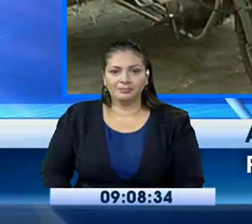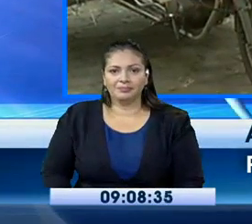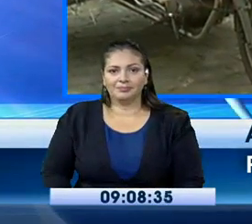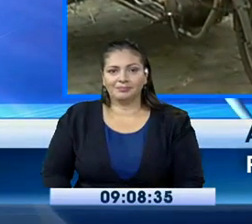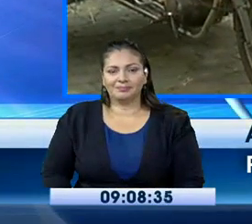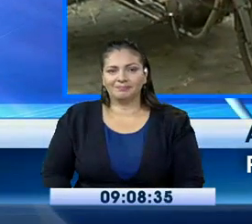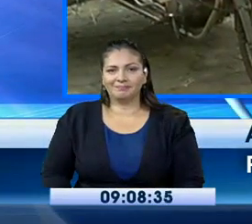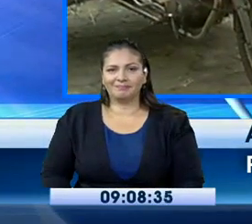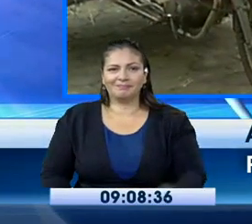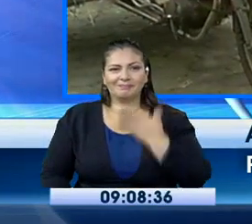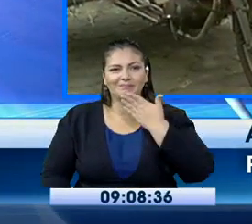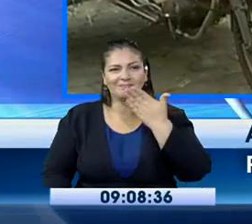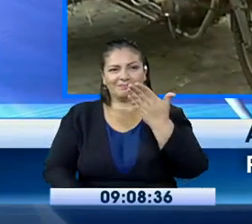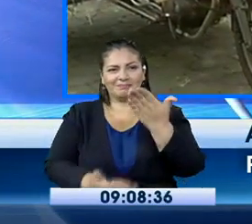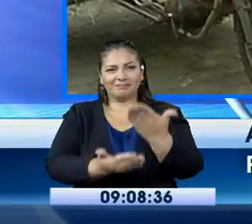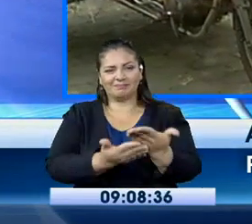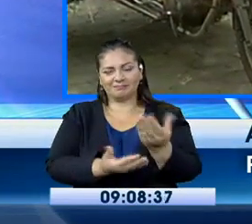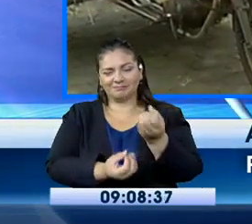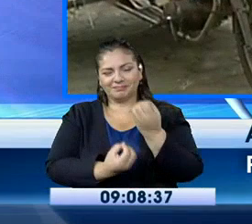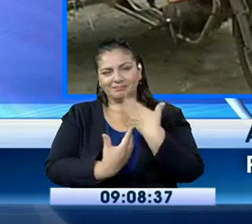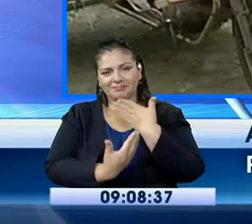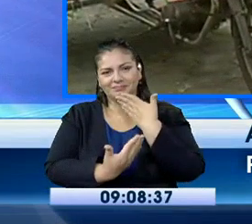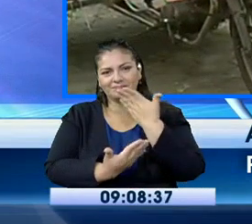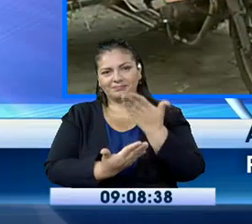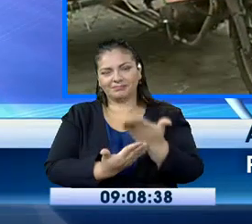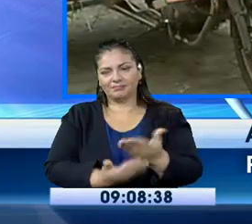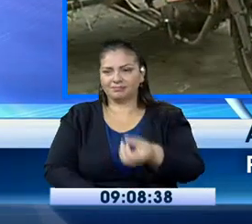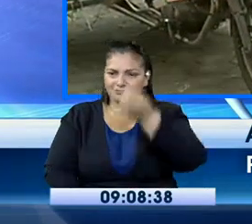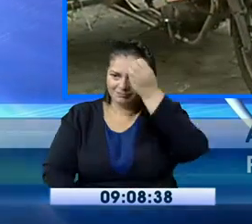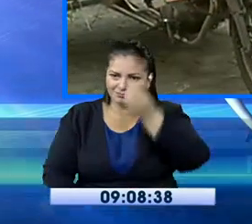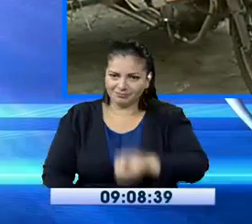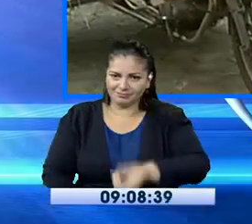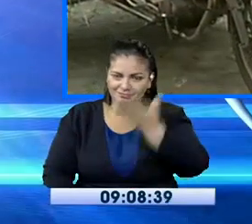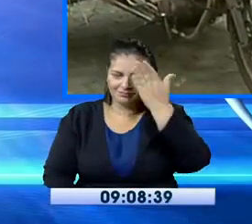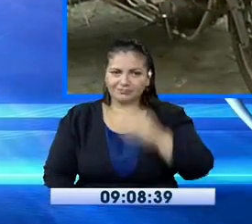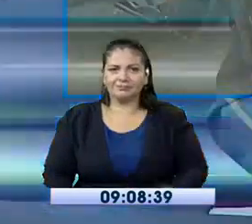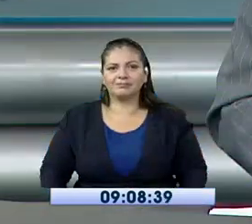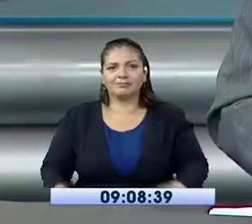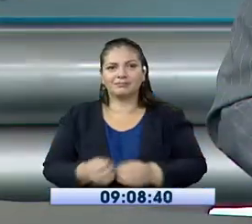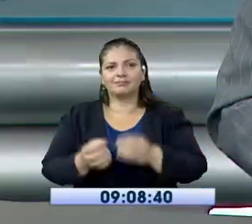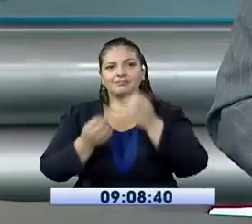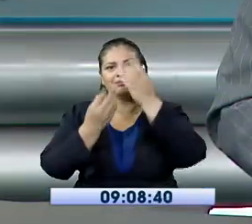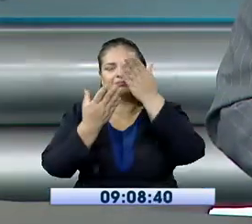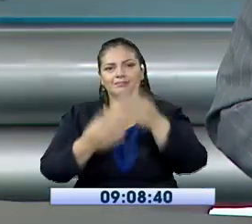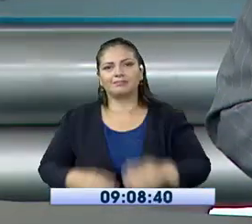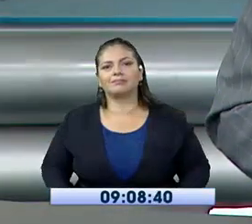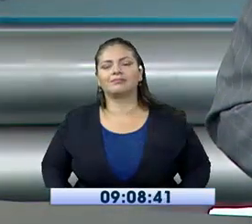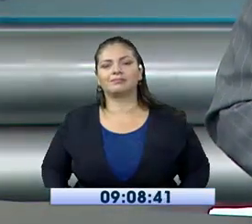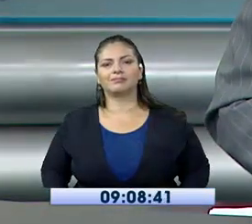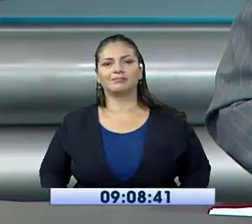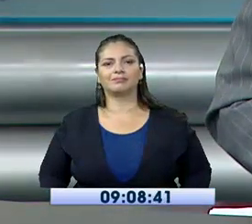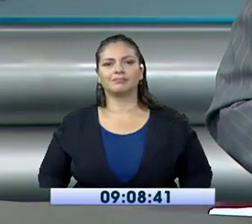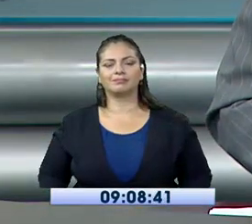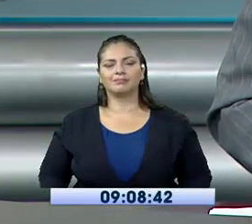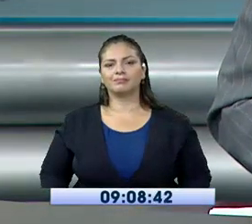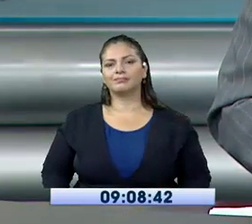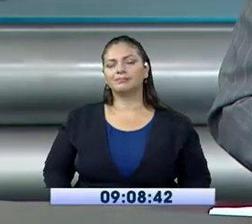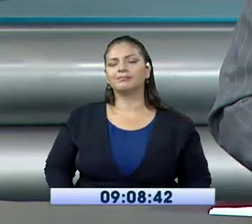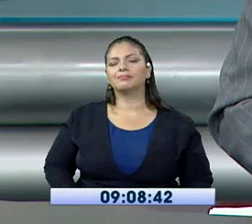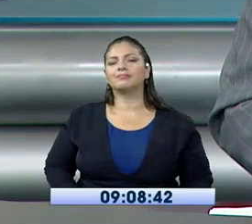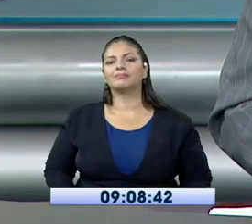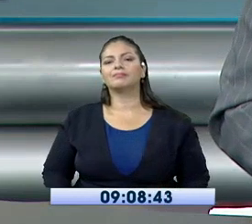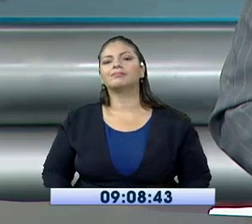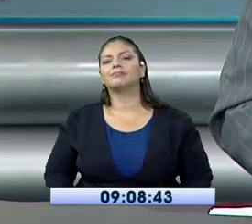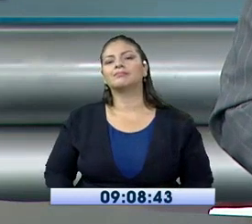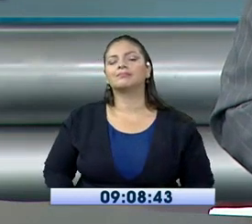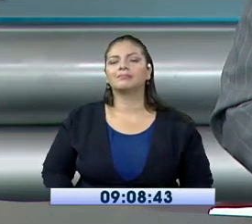Enrique, gracias por la información brindada. Buenos días. Tenemos que dar más información desde estudio. Un adulto mayor murió al lanzarse de la terraza de su